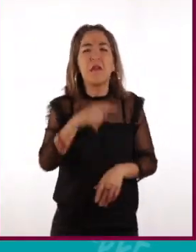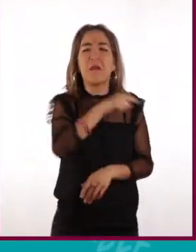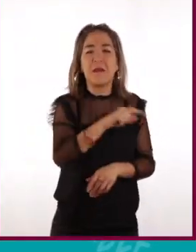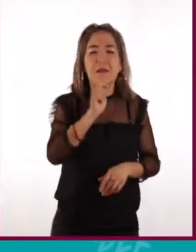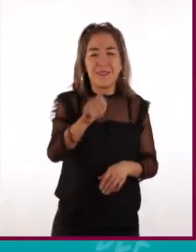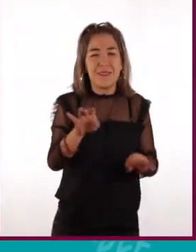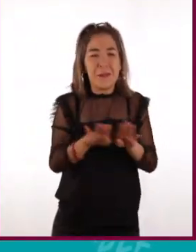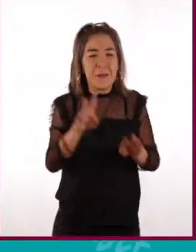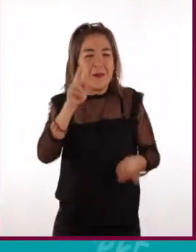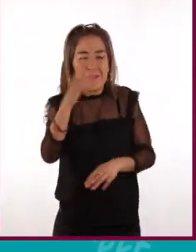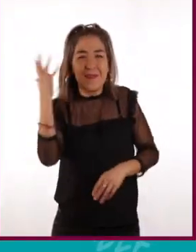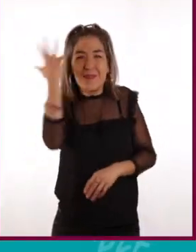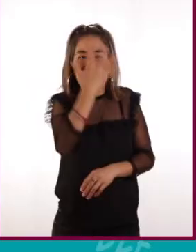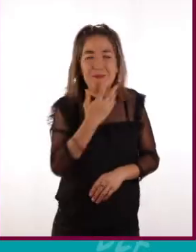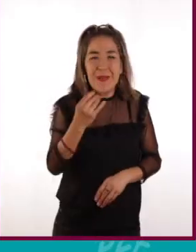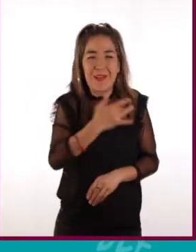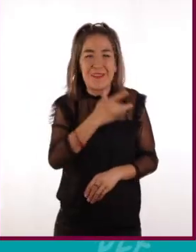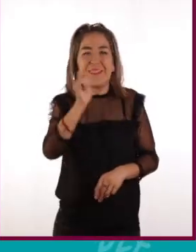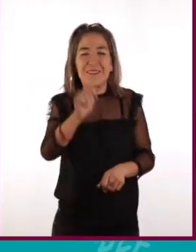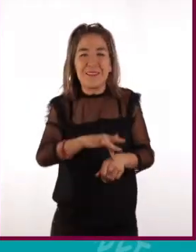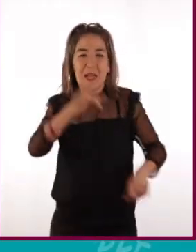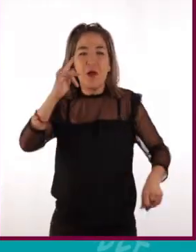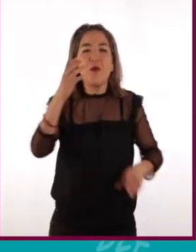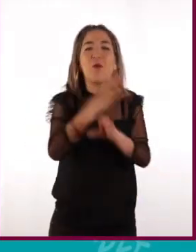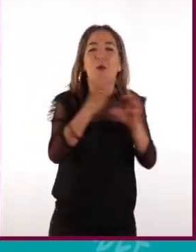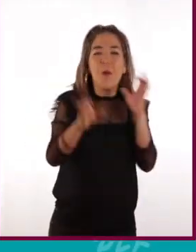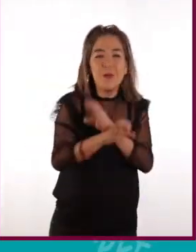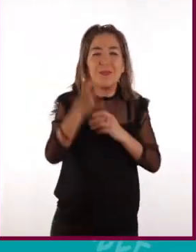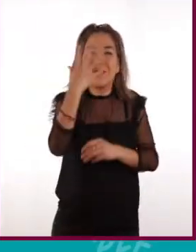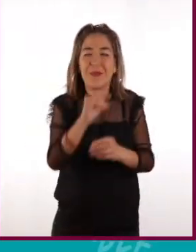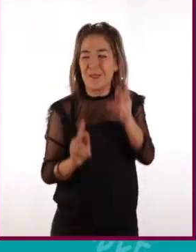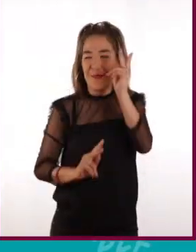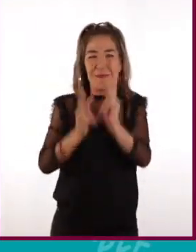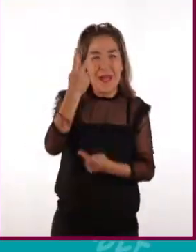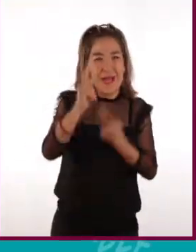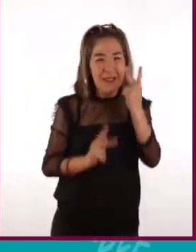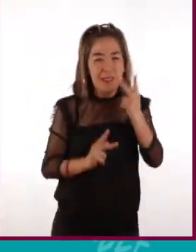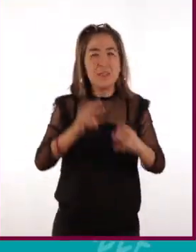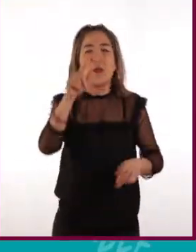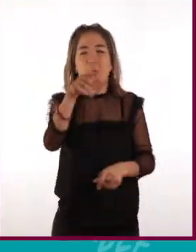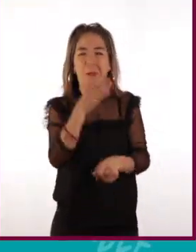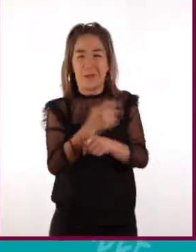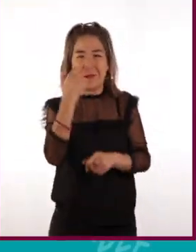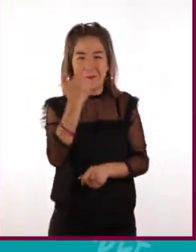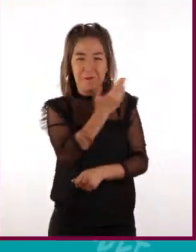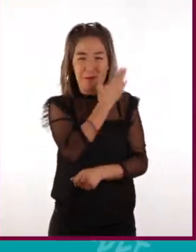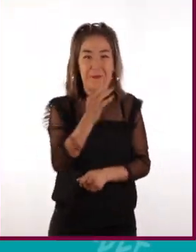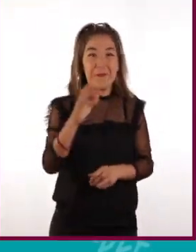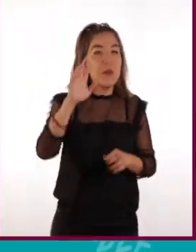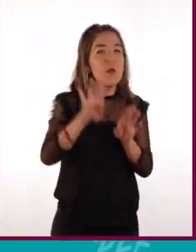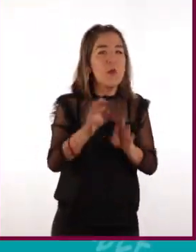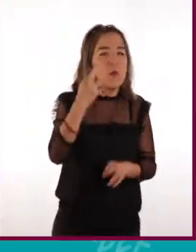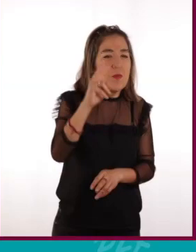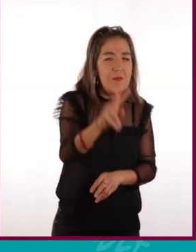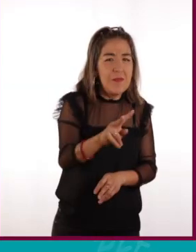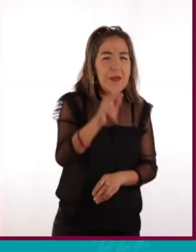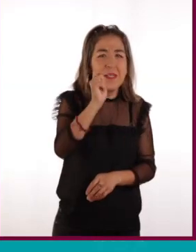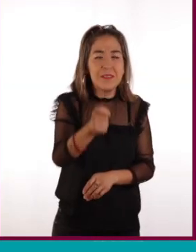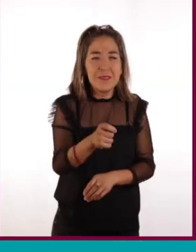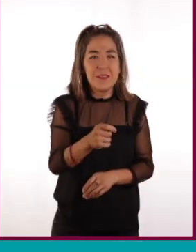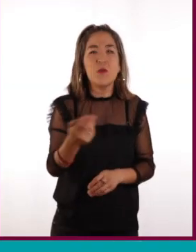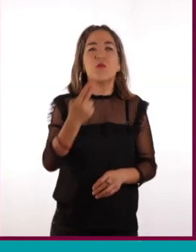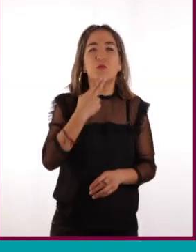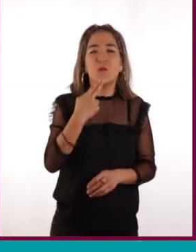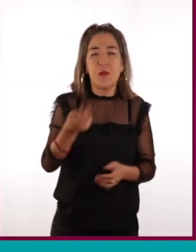siglo XIX, cuya inspiración principal era la naturaleza. Si revisamos sus propuestas, de esta